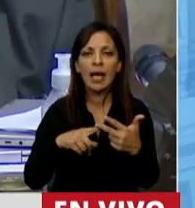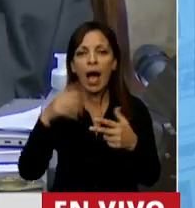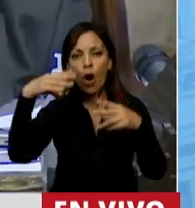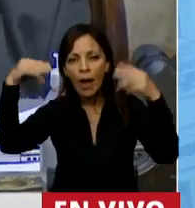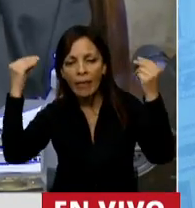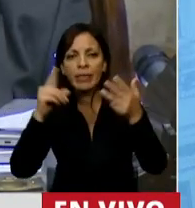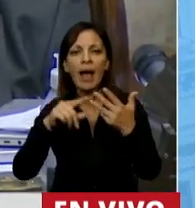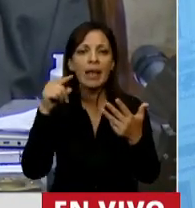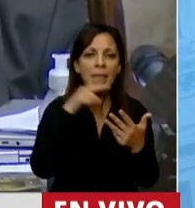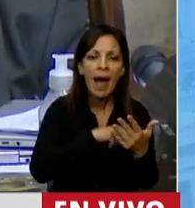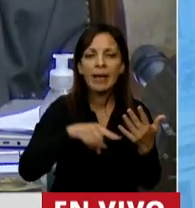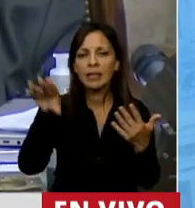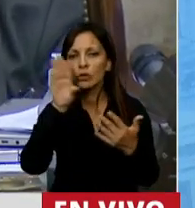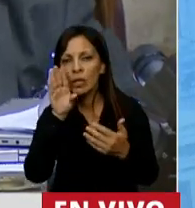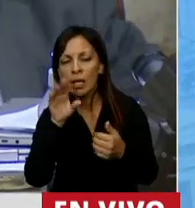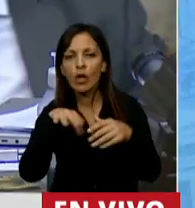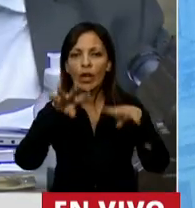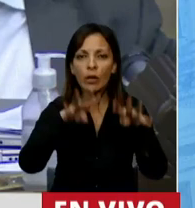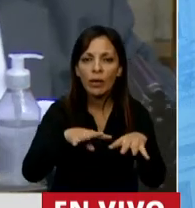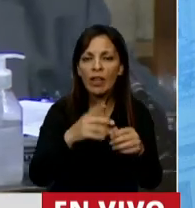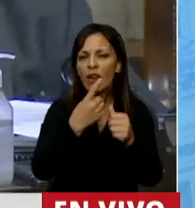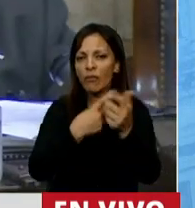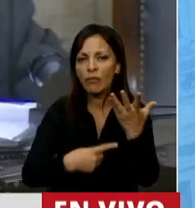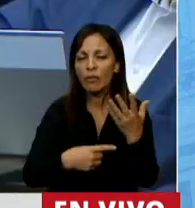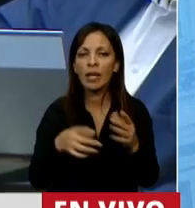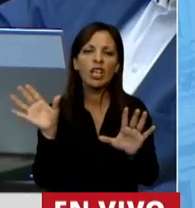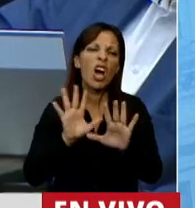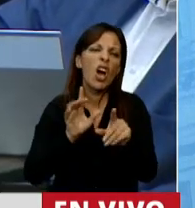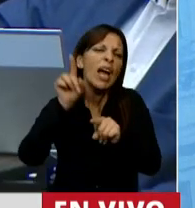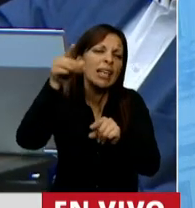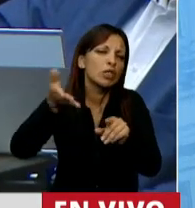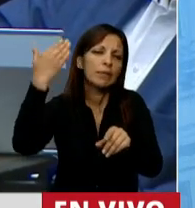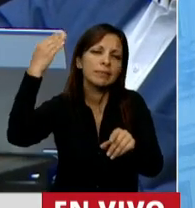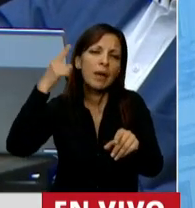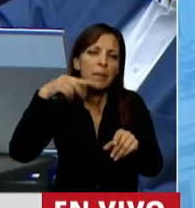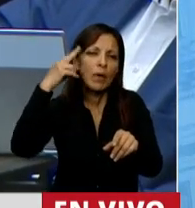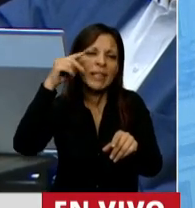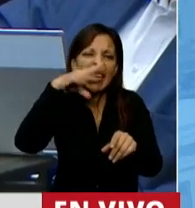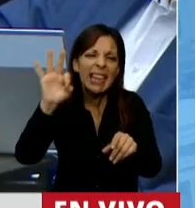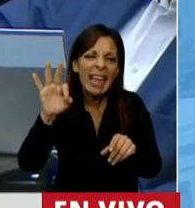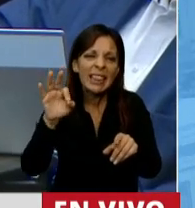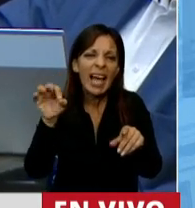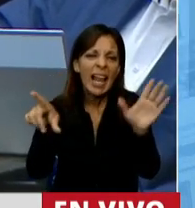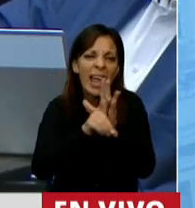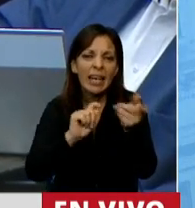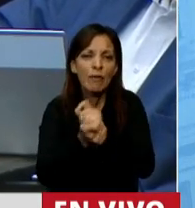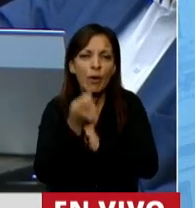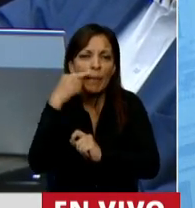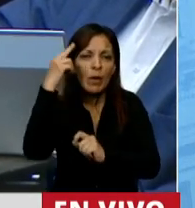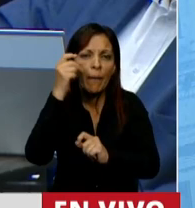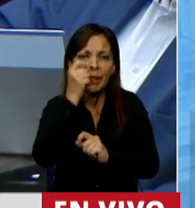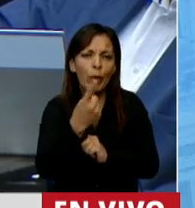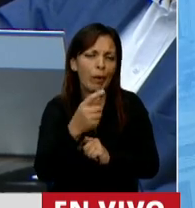Holanda, cómo se ve Alemania, cómo se ve Estados Unidos, Reino Unido. Esa es la década del 70. Esa ley, esa reforma del 921